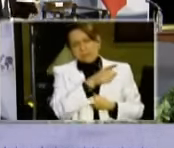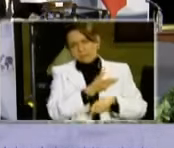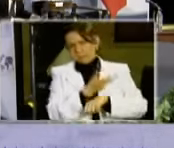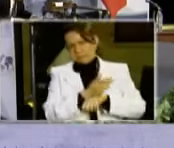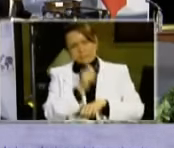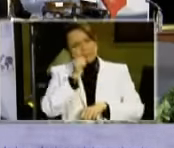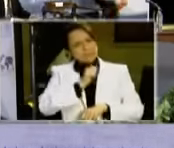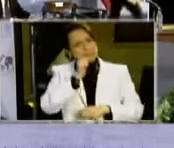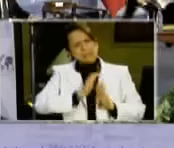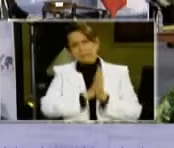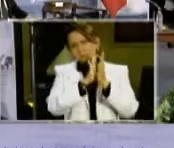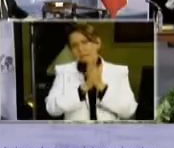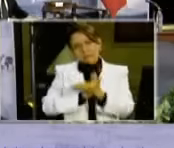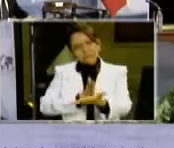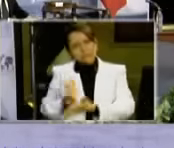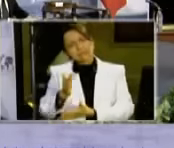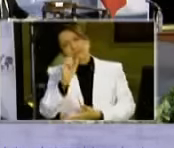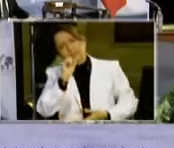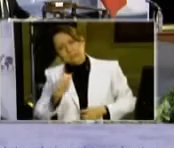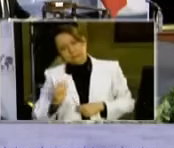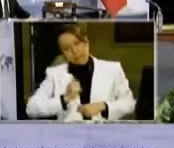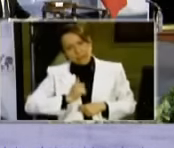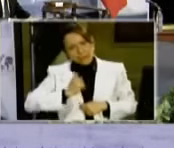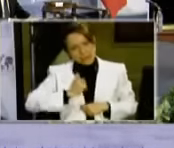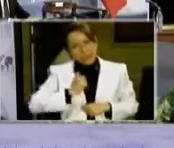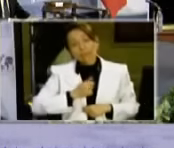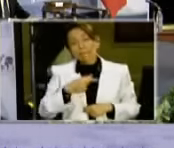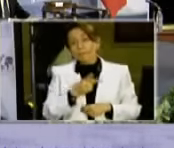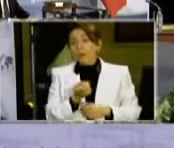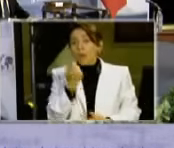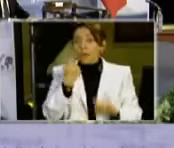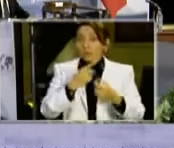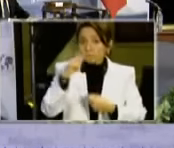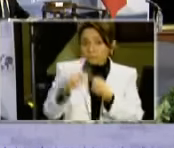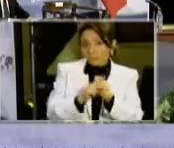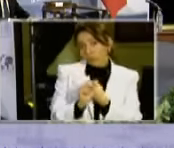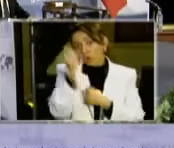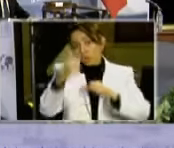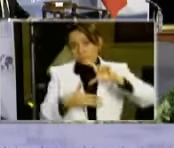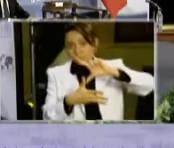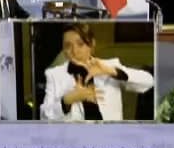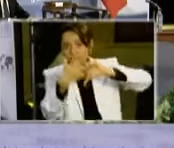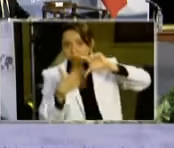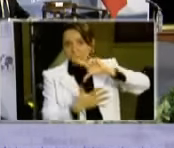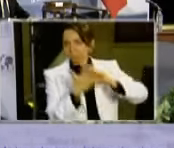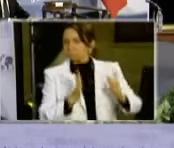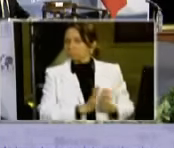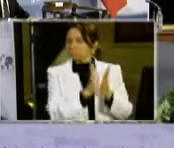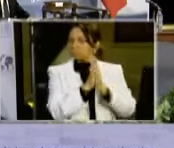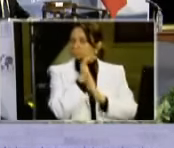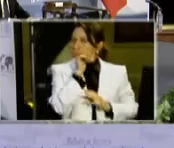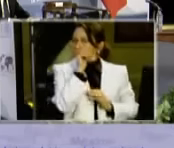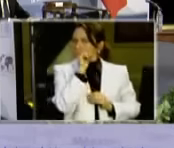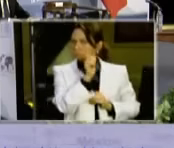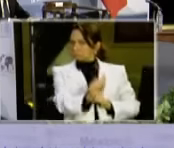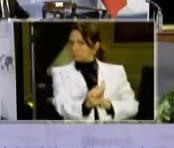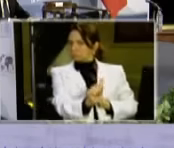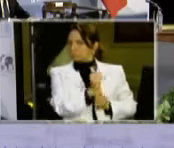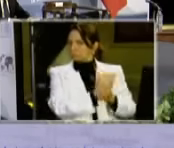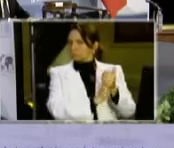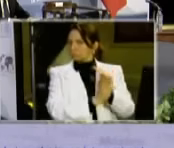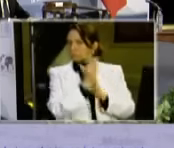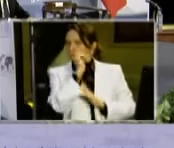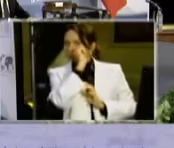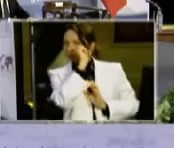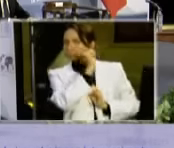en varios de ellos, los países de América Latina y el Caribe han estado al margen. Y afortunadamente esos conflictos